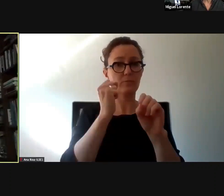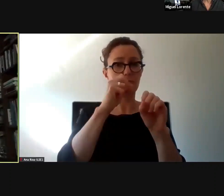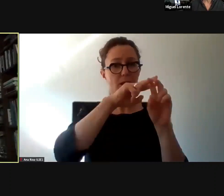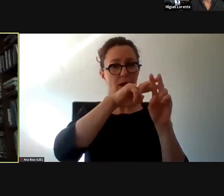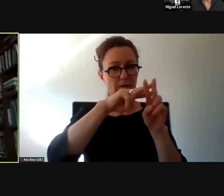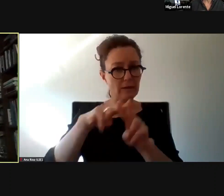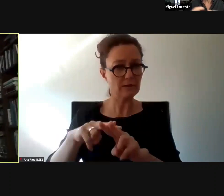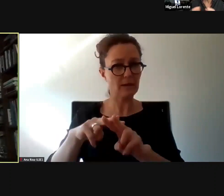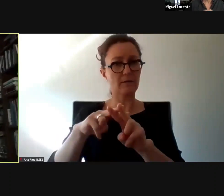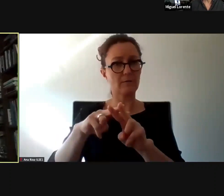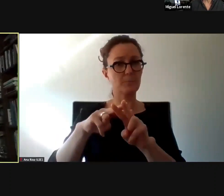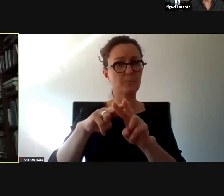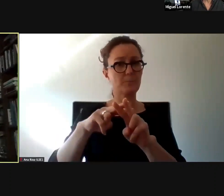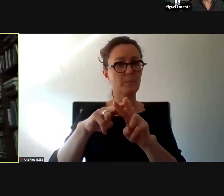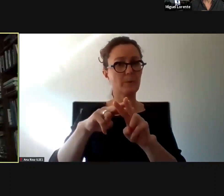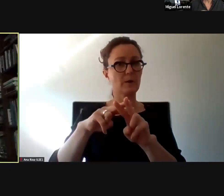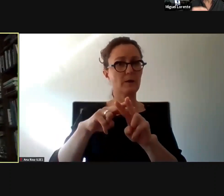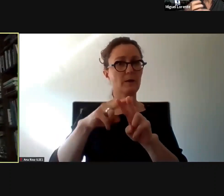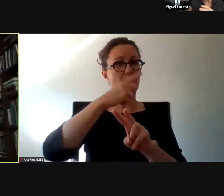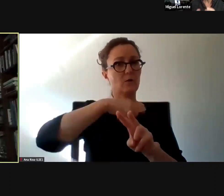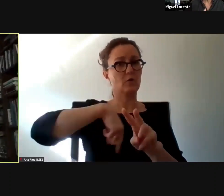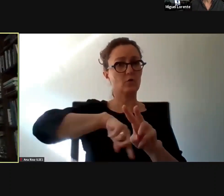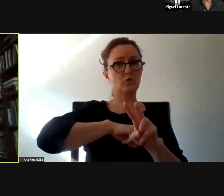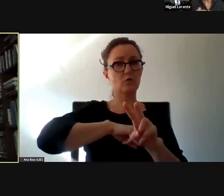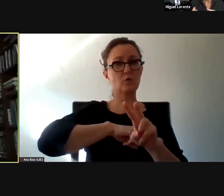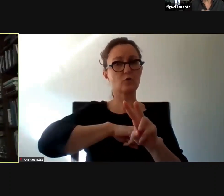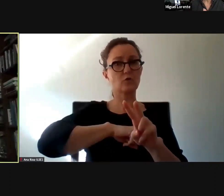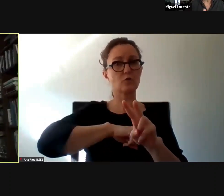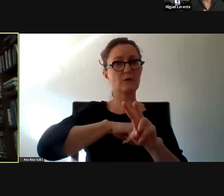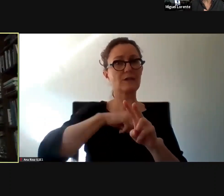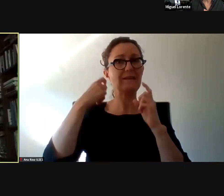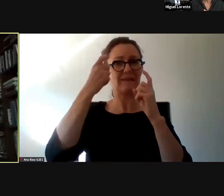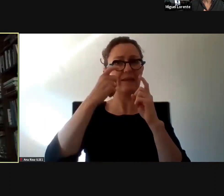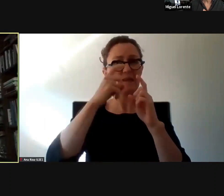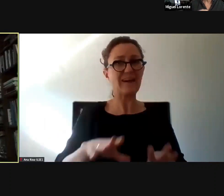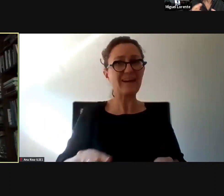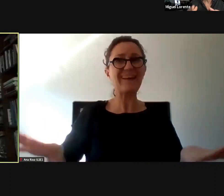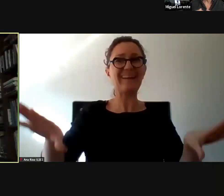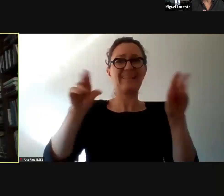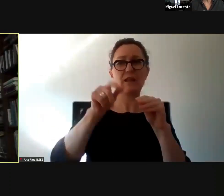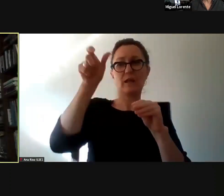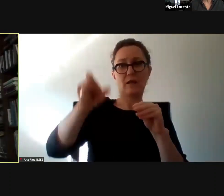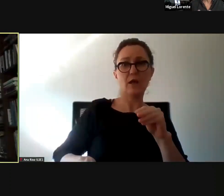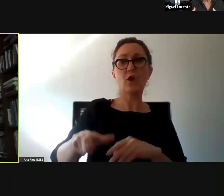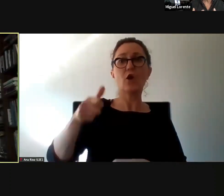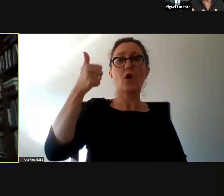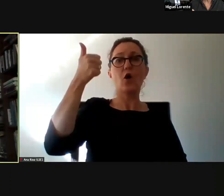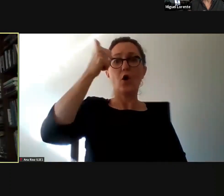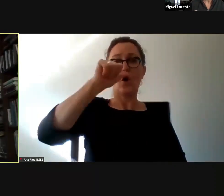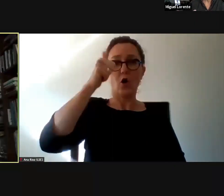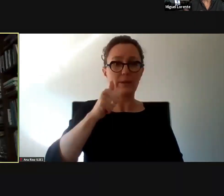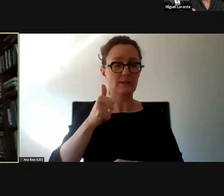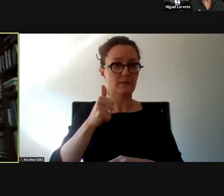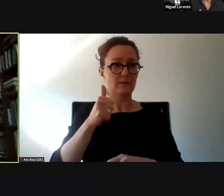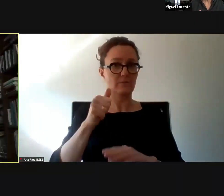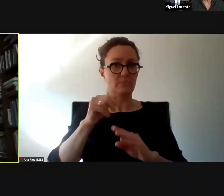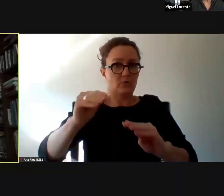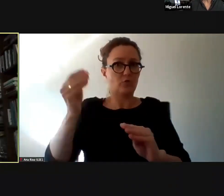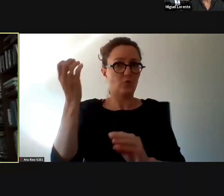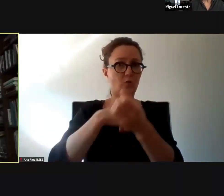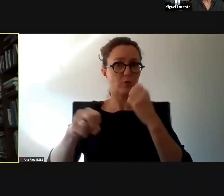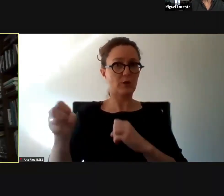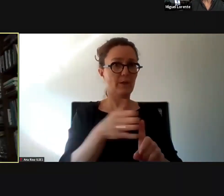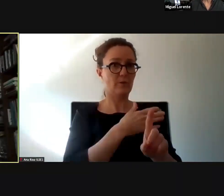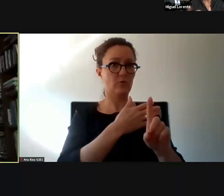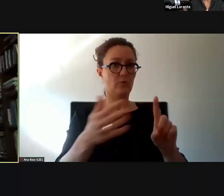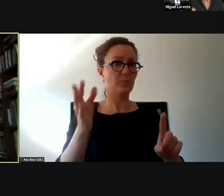de acercarnos a lo que los hombres, la masculinidad, genera alrededor de la violencia, es una forma de entender el significado de la